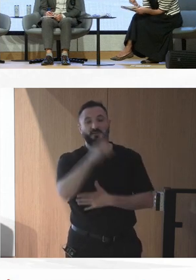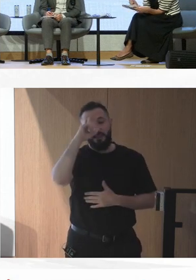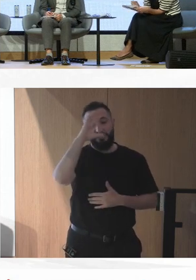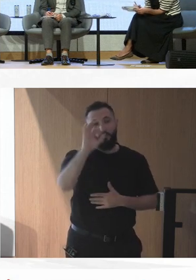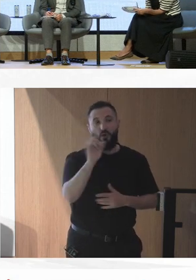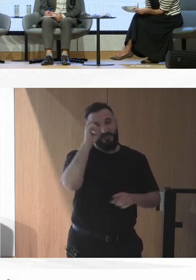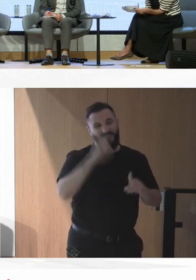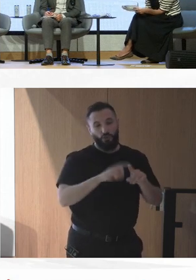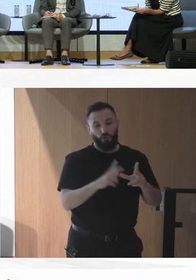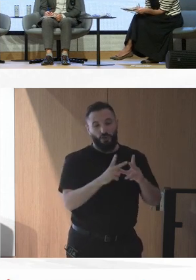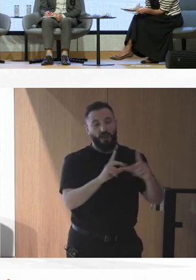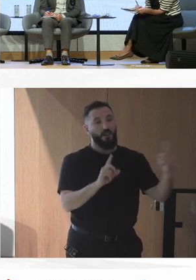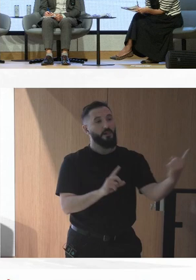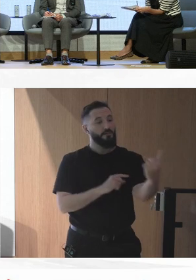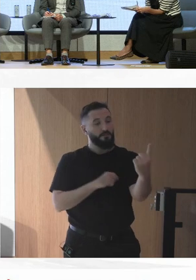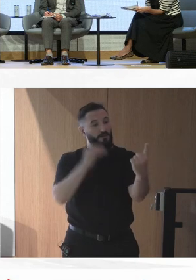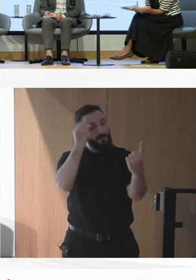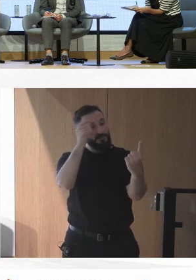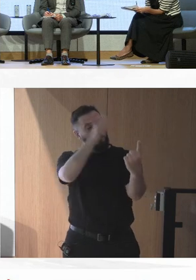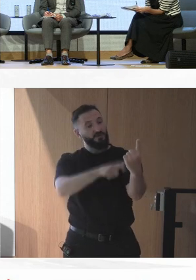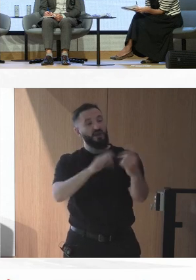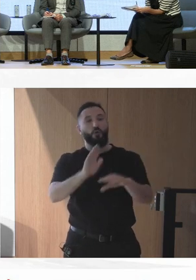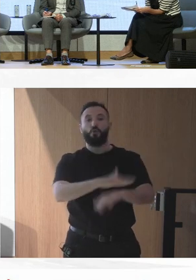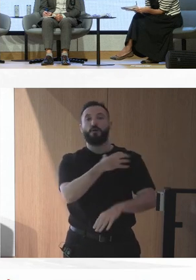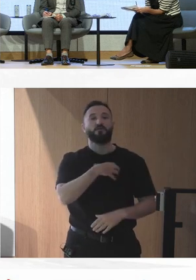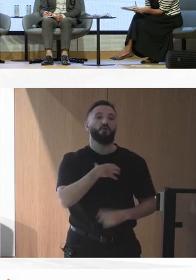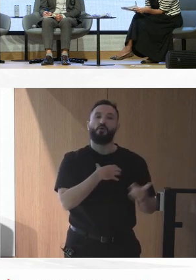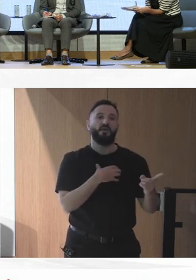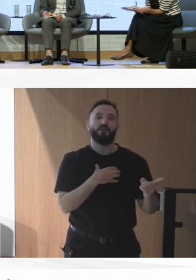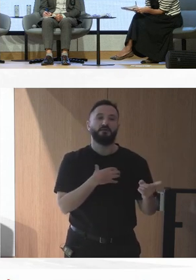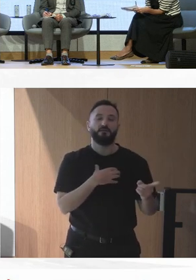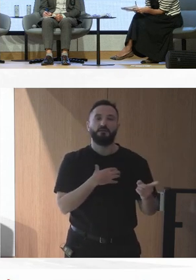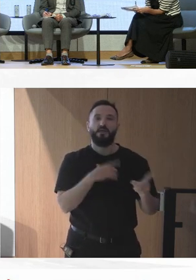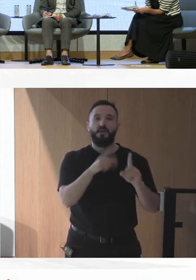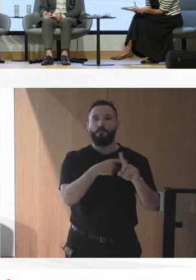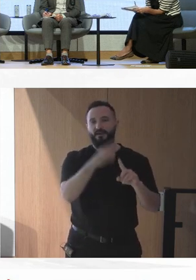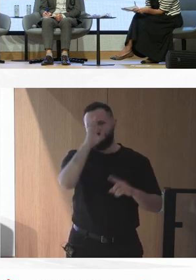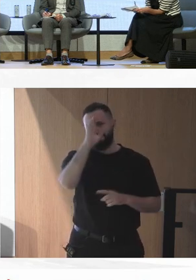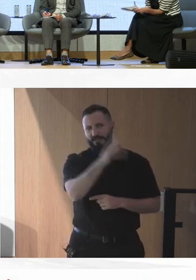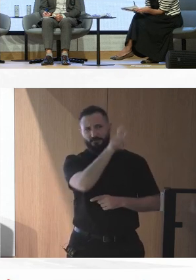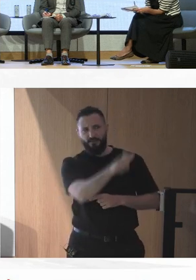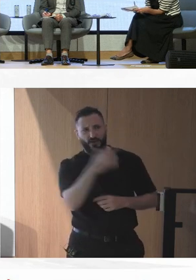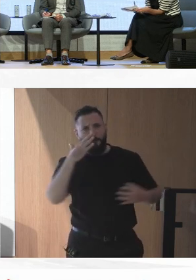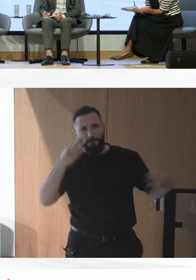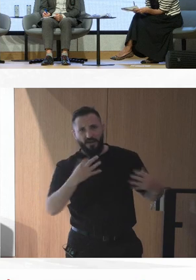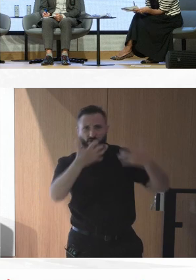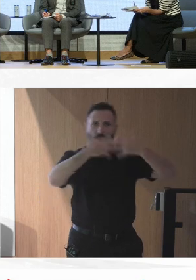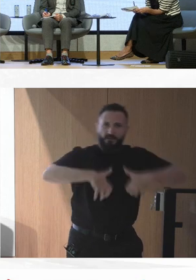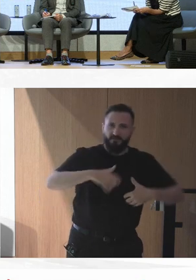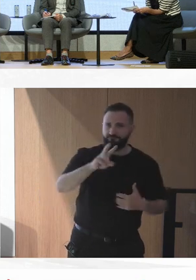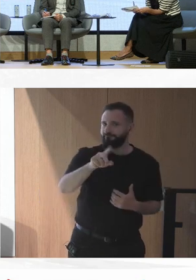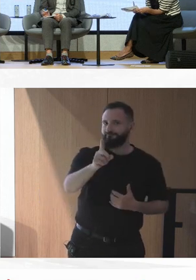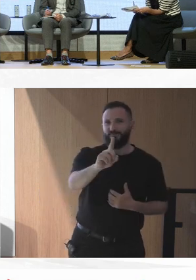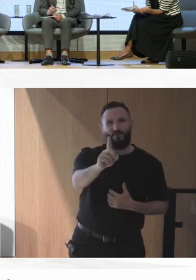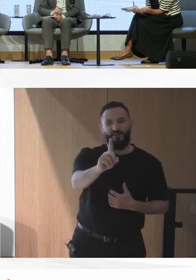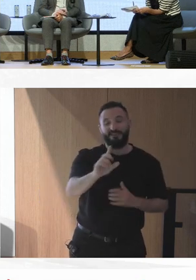o psicosocial, ¿vale?, sea considerada inimputable, ¿vale?, y directamente no se piensa que ya es peligrosa, ¿no?